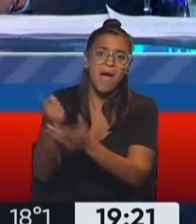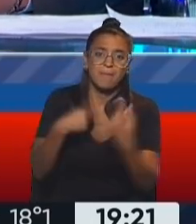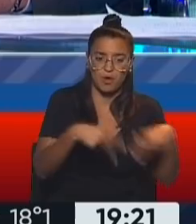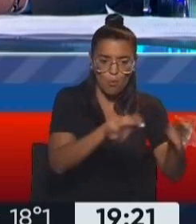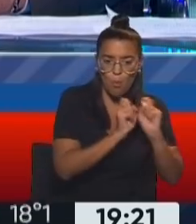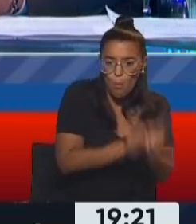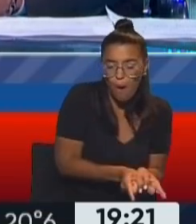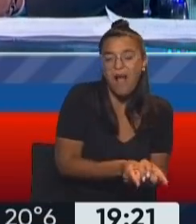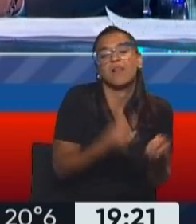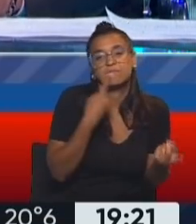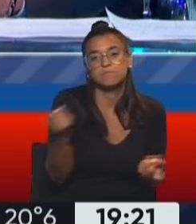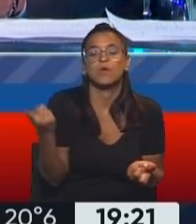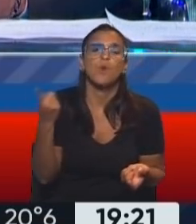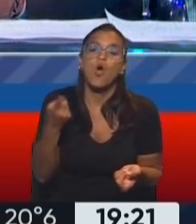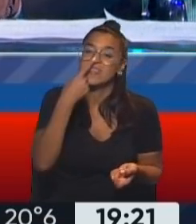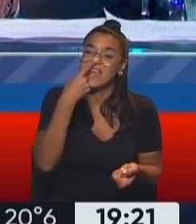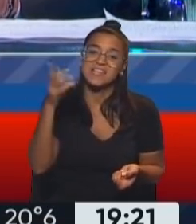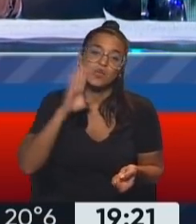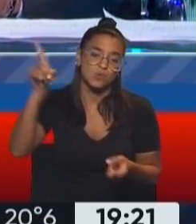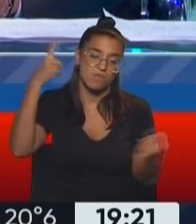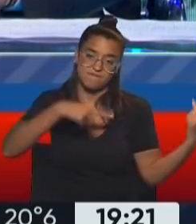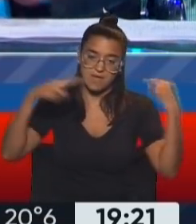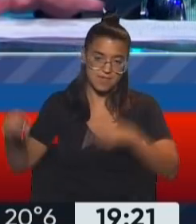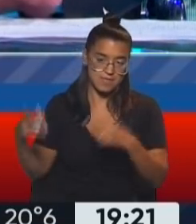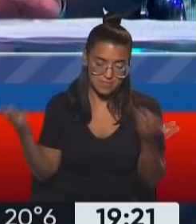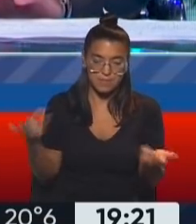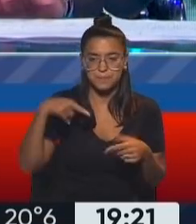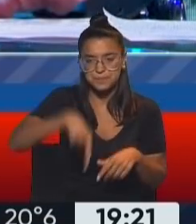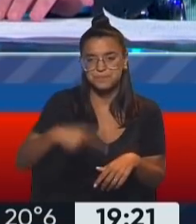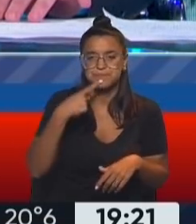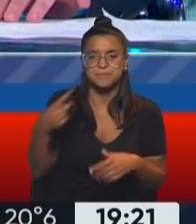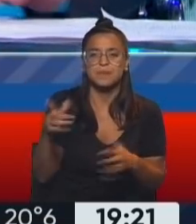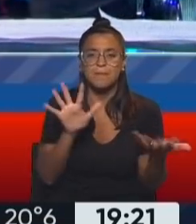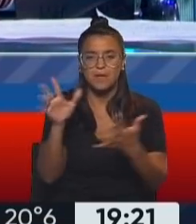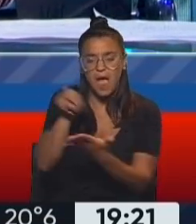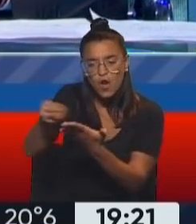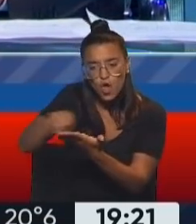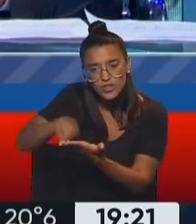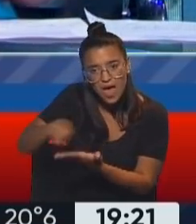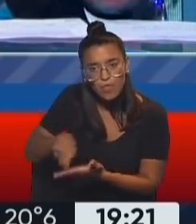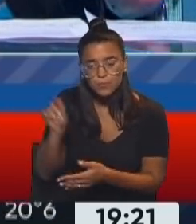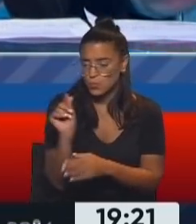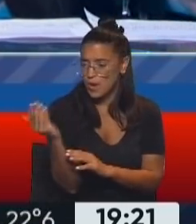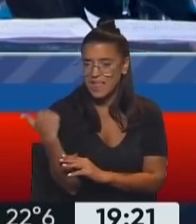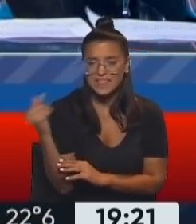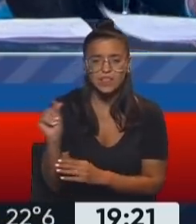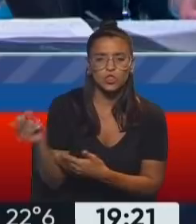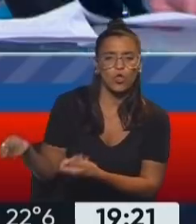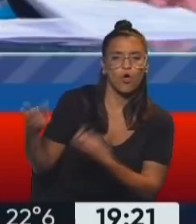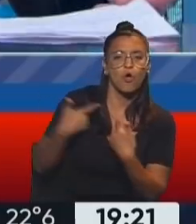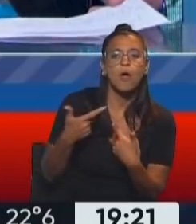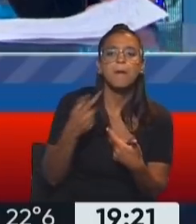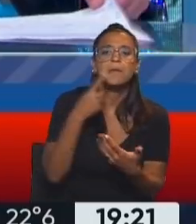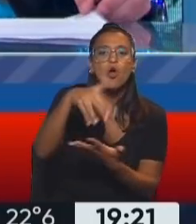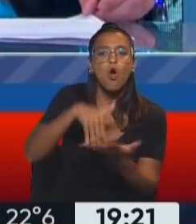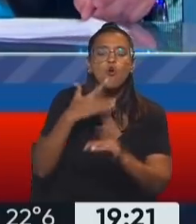FMI, difiere de los intereses de los Estados Unidos, básicamente. De hecho, fíjate, lo tenemos acá todo más o menos anotado porque llegó hace un ratito, pero en el